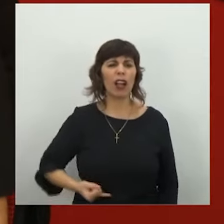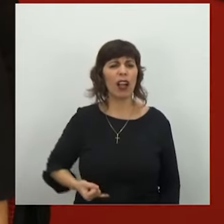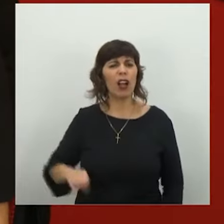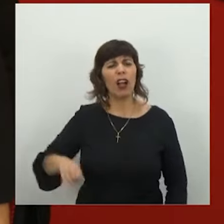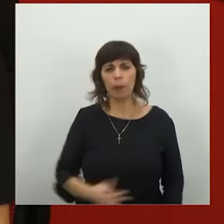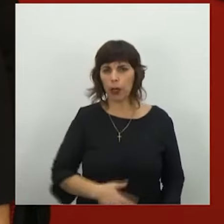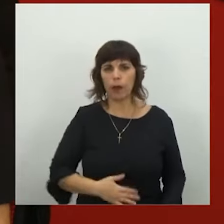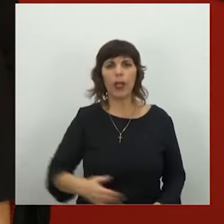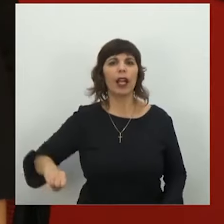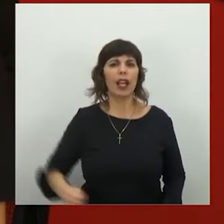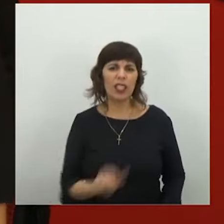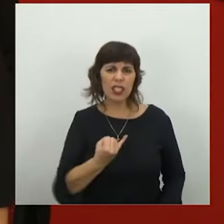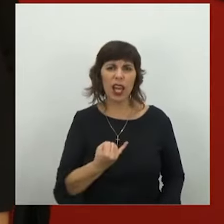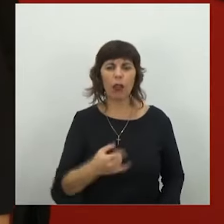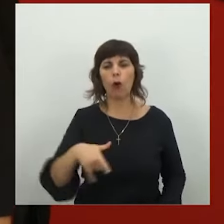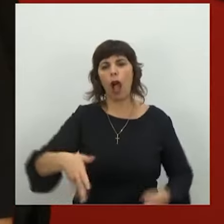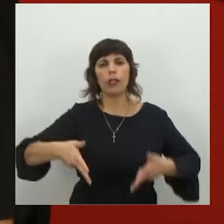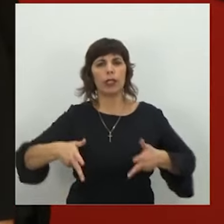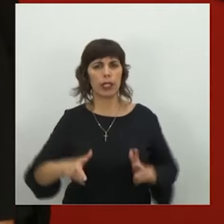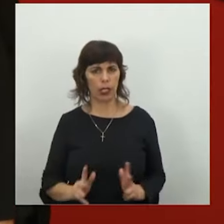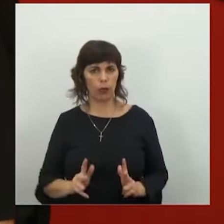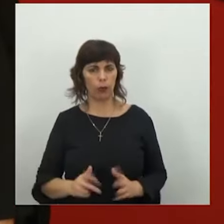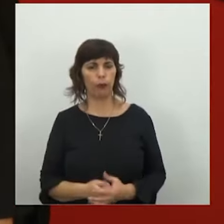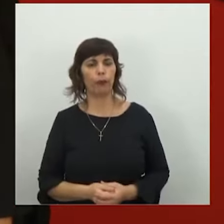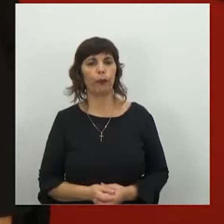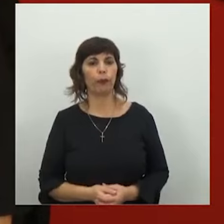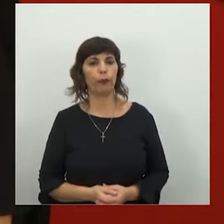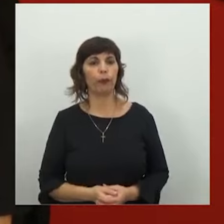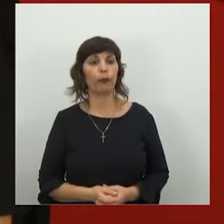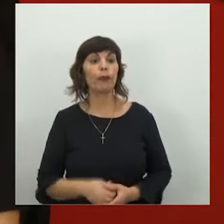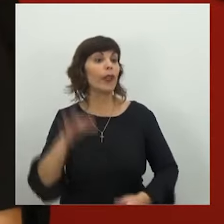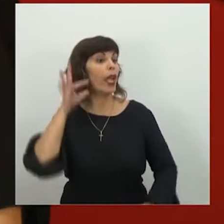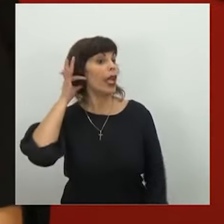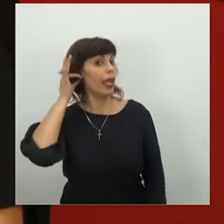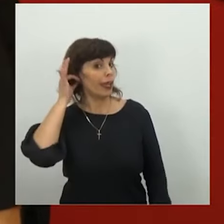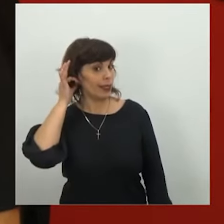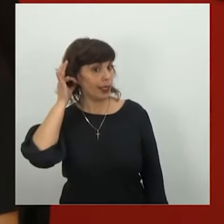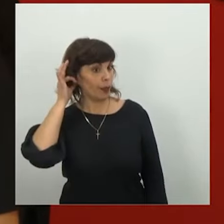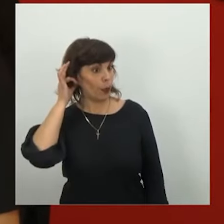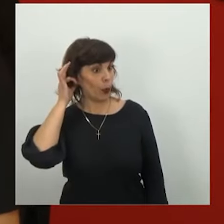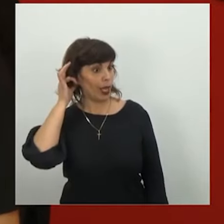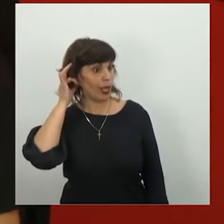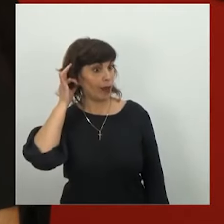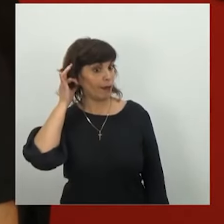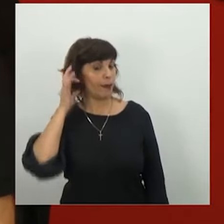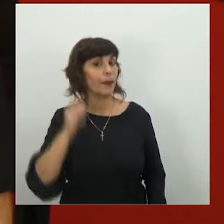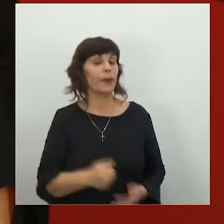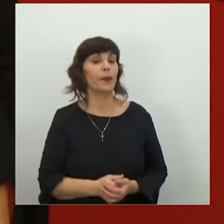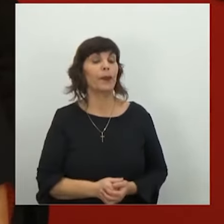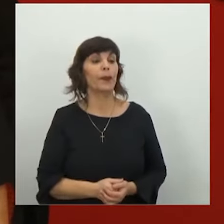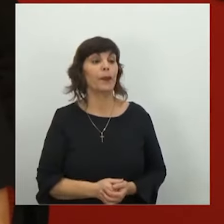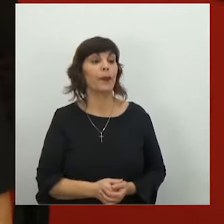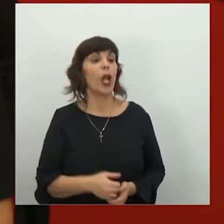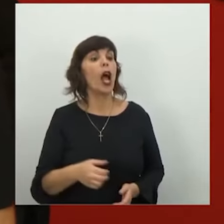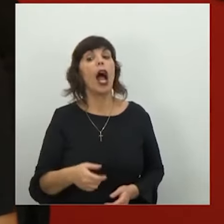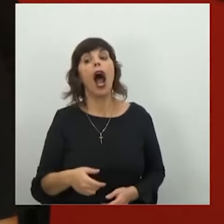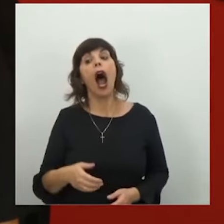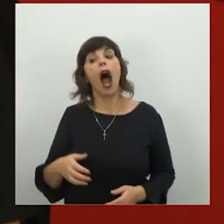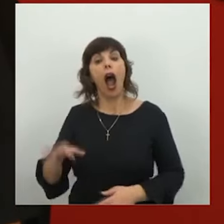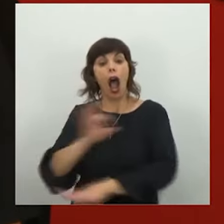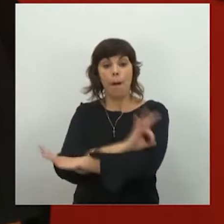qué no? Normalmente el agua del pozo se recoge por la mañana. Pero esta mujer